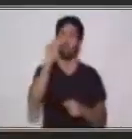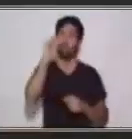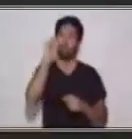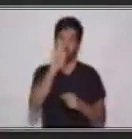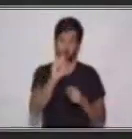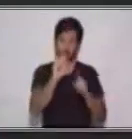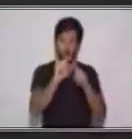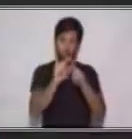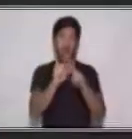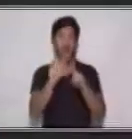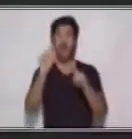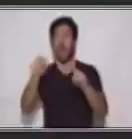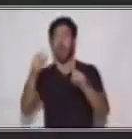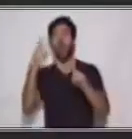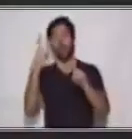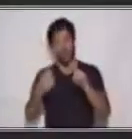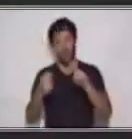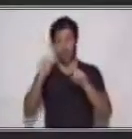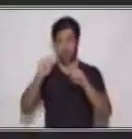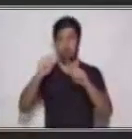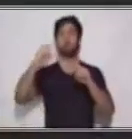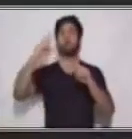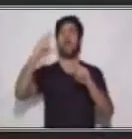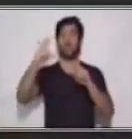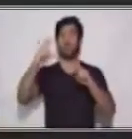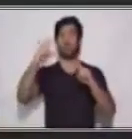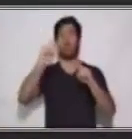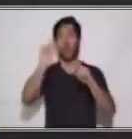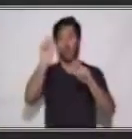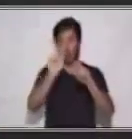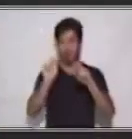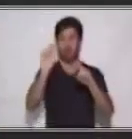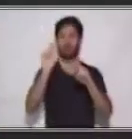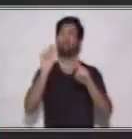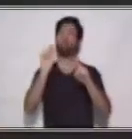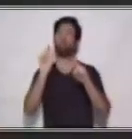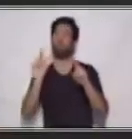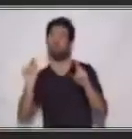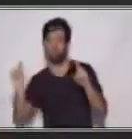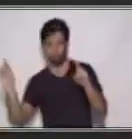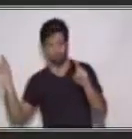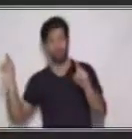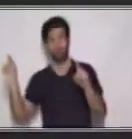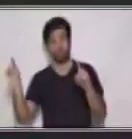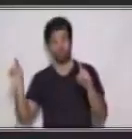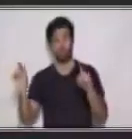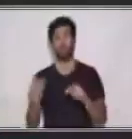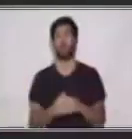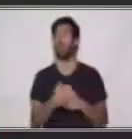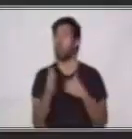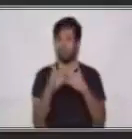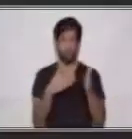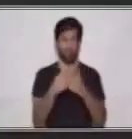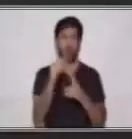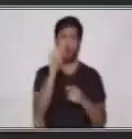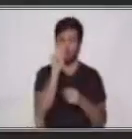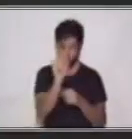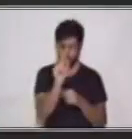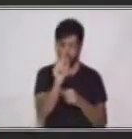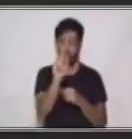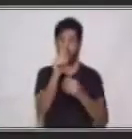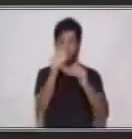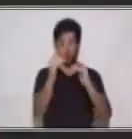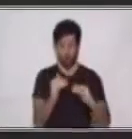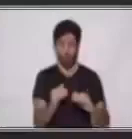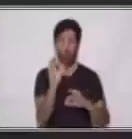seguido, punto y aparte, debes de iniciar la siguiente oración con mayúscula. Estas 4 son las que